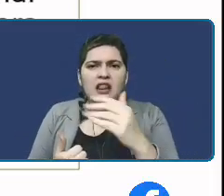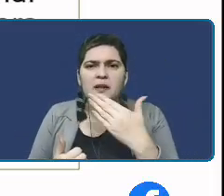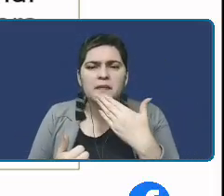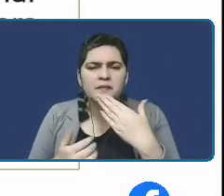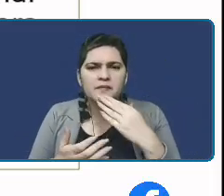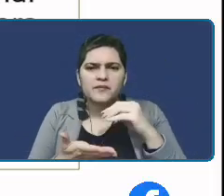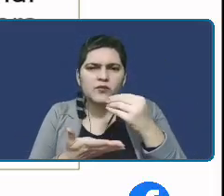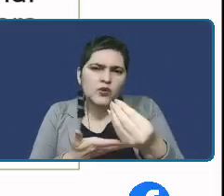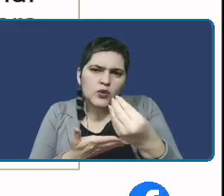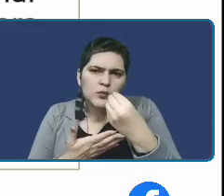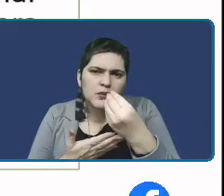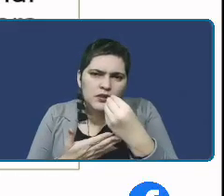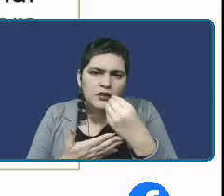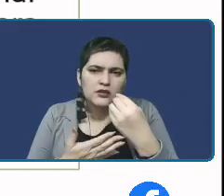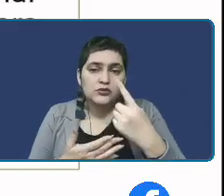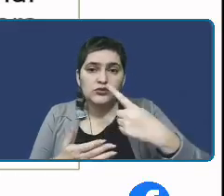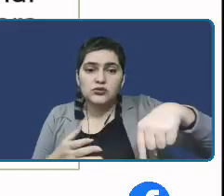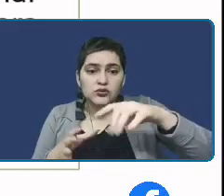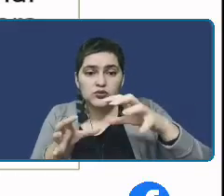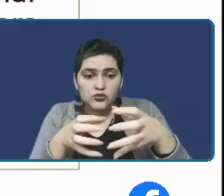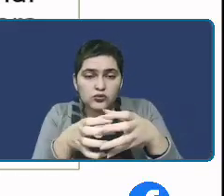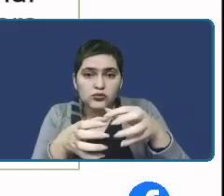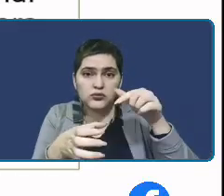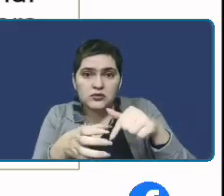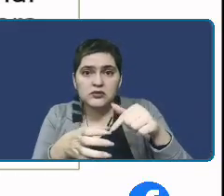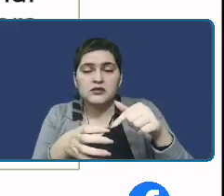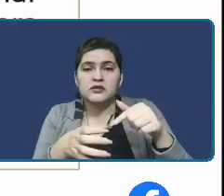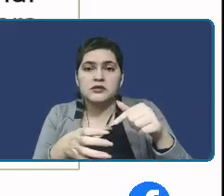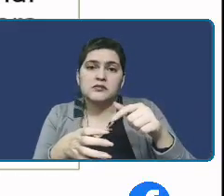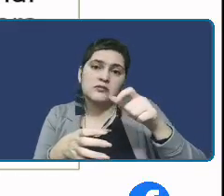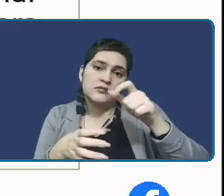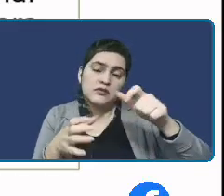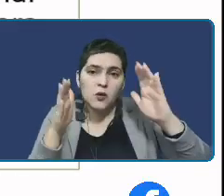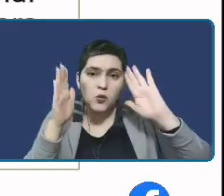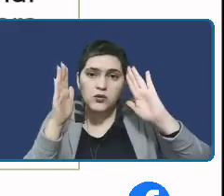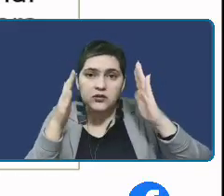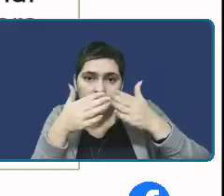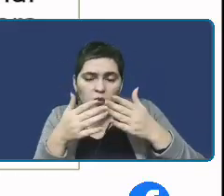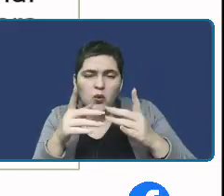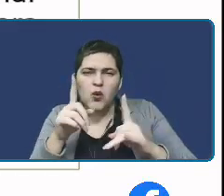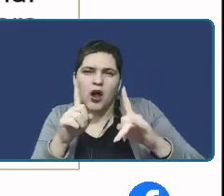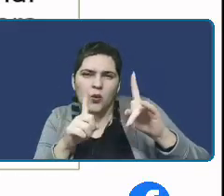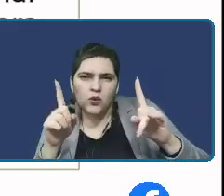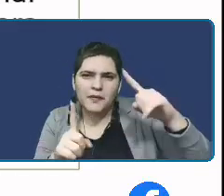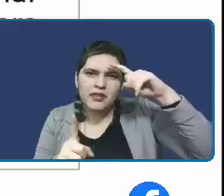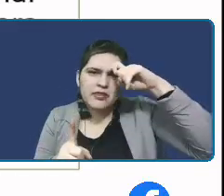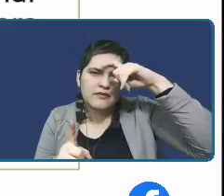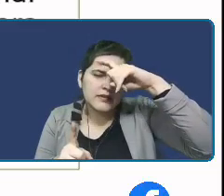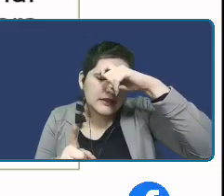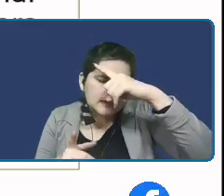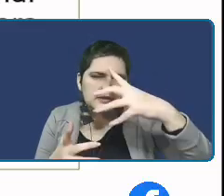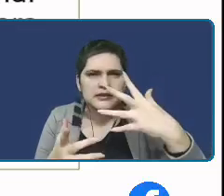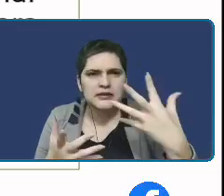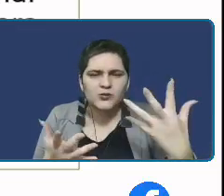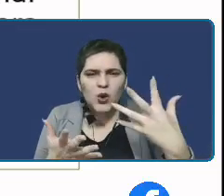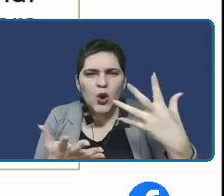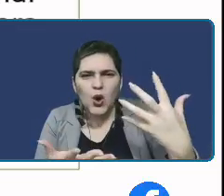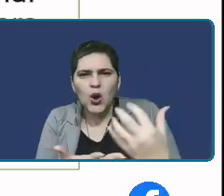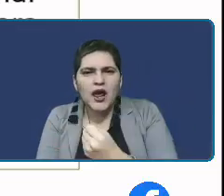en nuestro grupo de niños se nos hace más difícil de repente lograr que tengan todos estos nutrientes